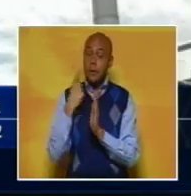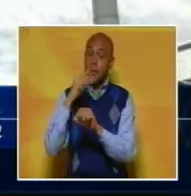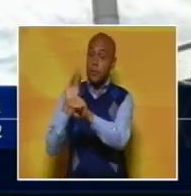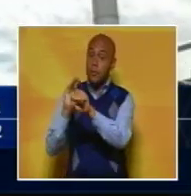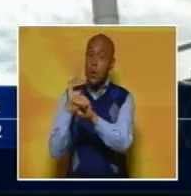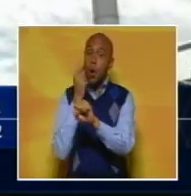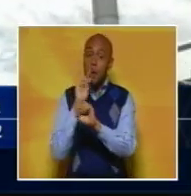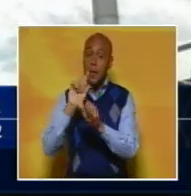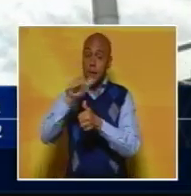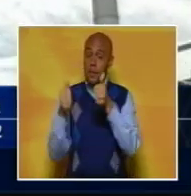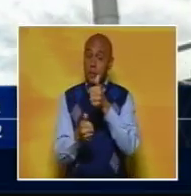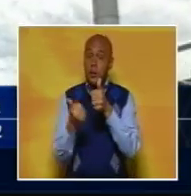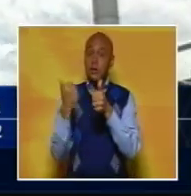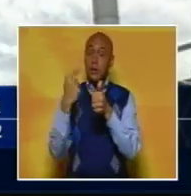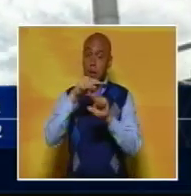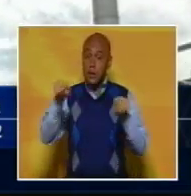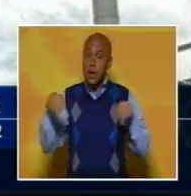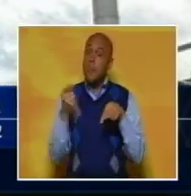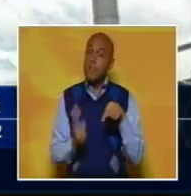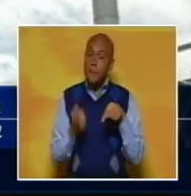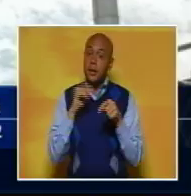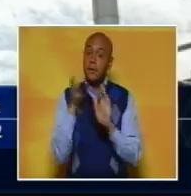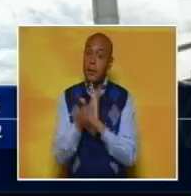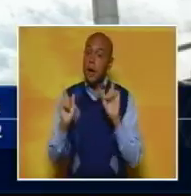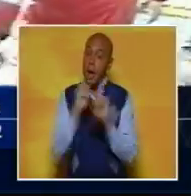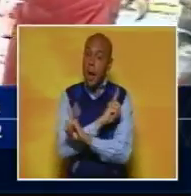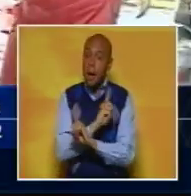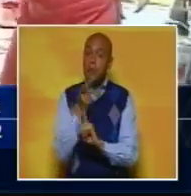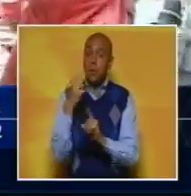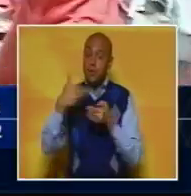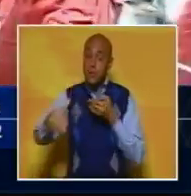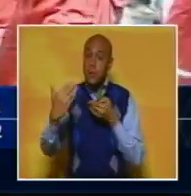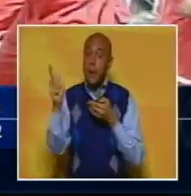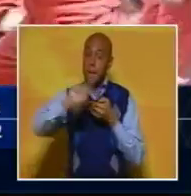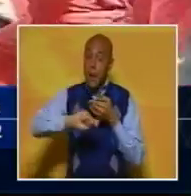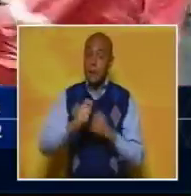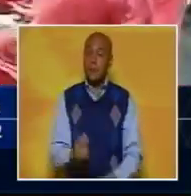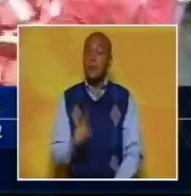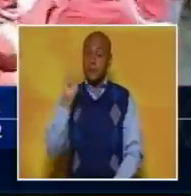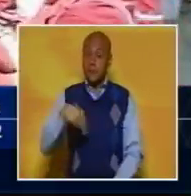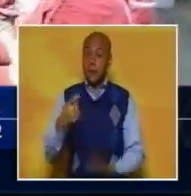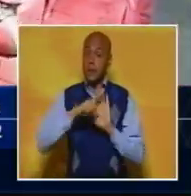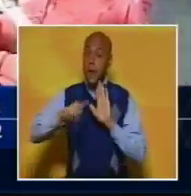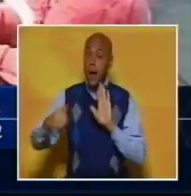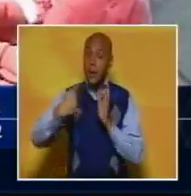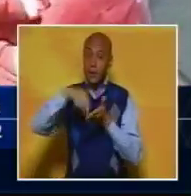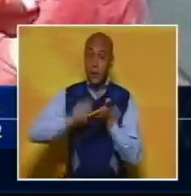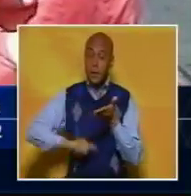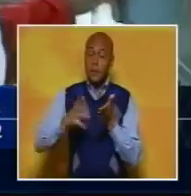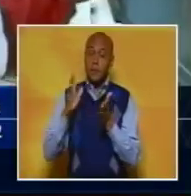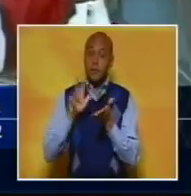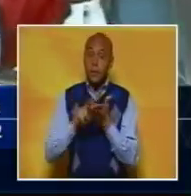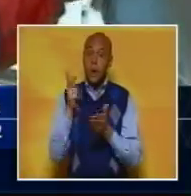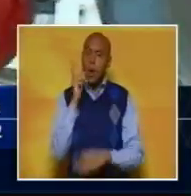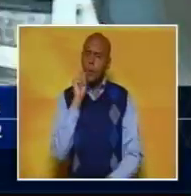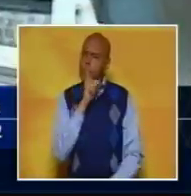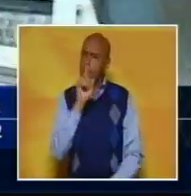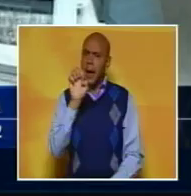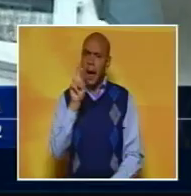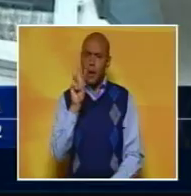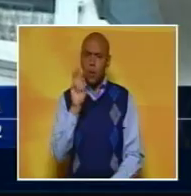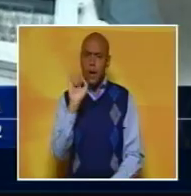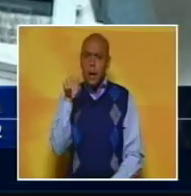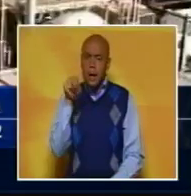los vicepresidentes poner sus cargos a la orden a principio de mes. Según decreto presidencial, fue nombrado Erwin